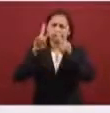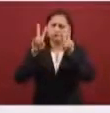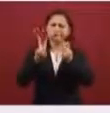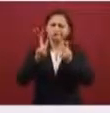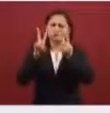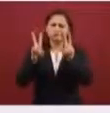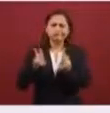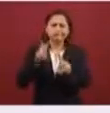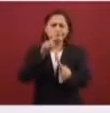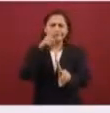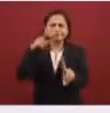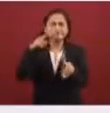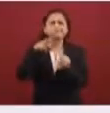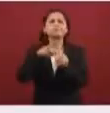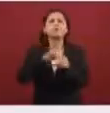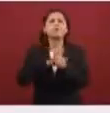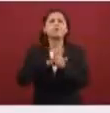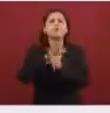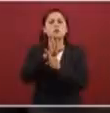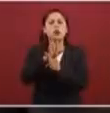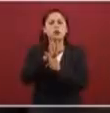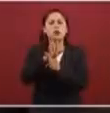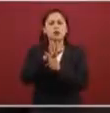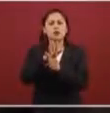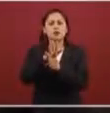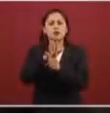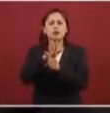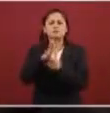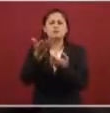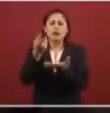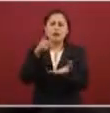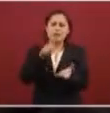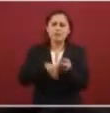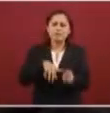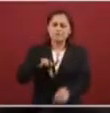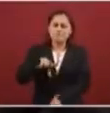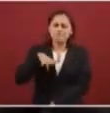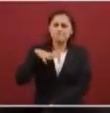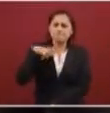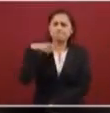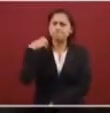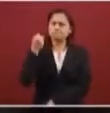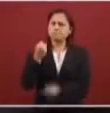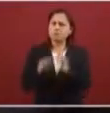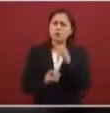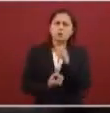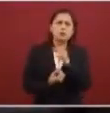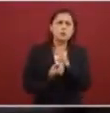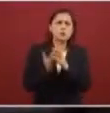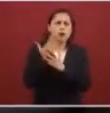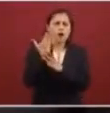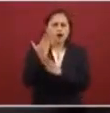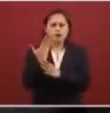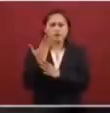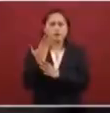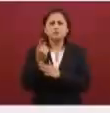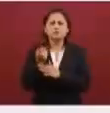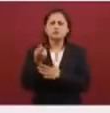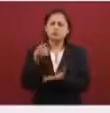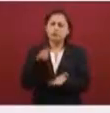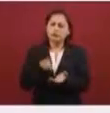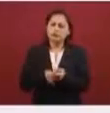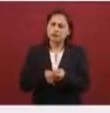con la creación, el esfuerzo y el